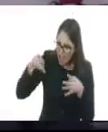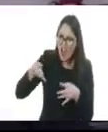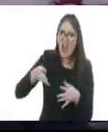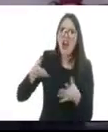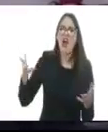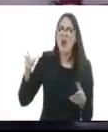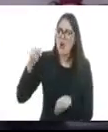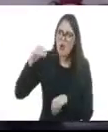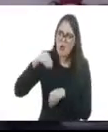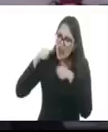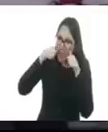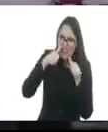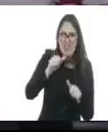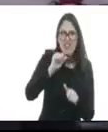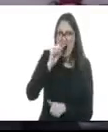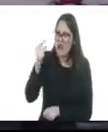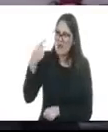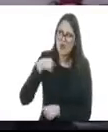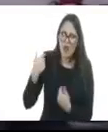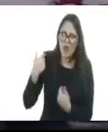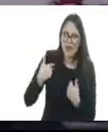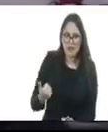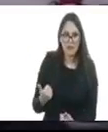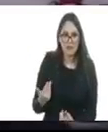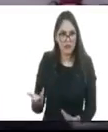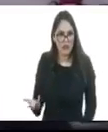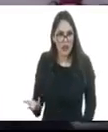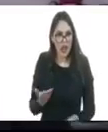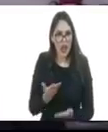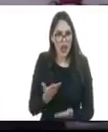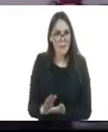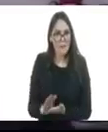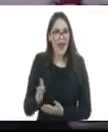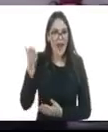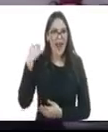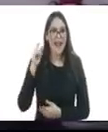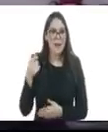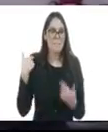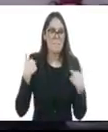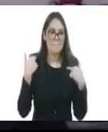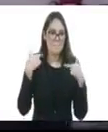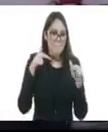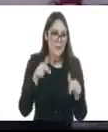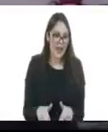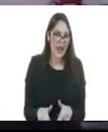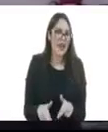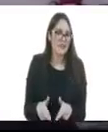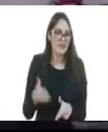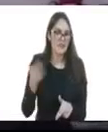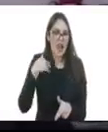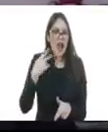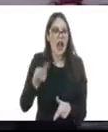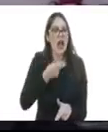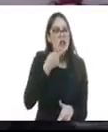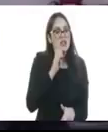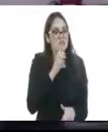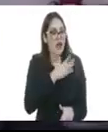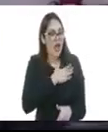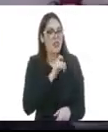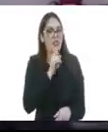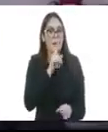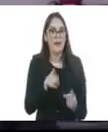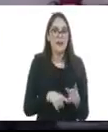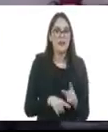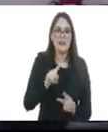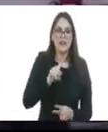atención, no me entiendes, ¿no? Y además eran maestros, me decía que de pronto le mandaron a algún maestro que hablaba español y zapoteco, ¿no? Y así, pues es